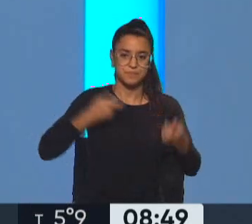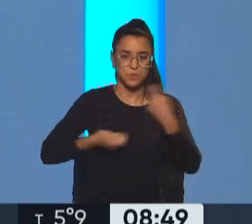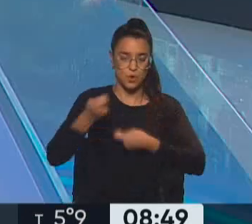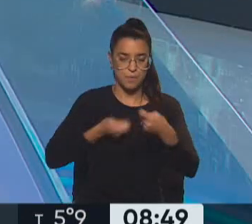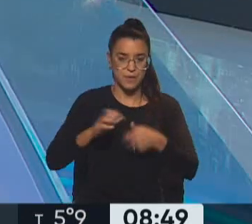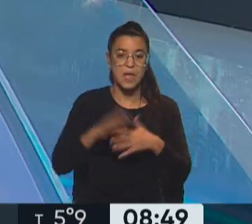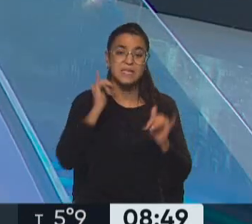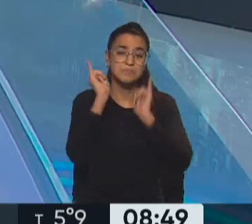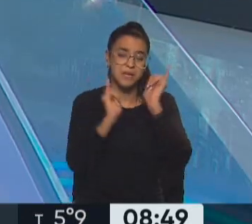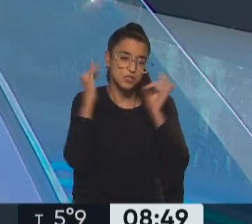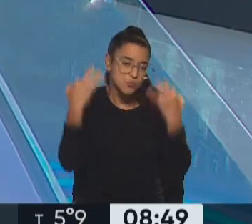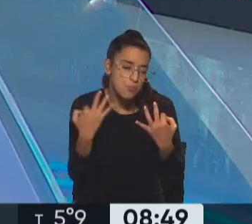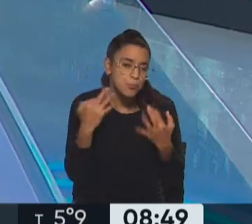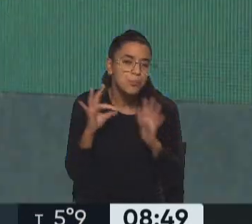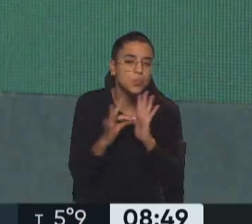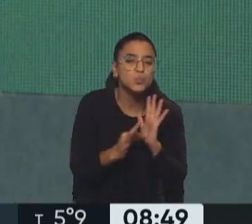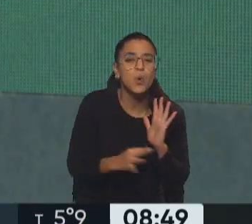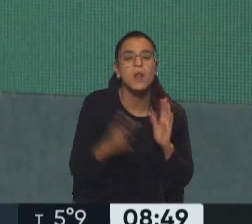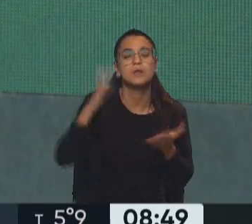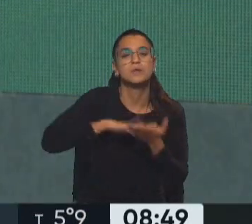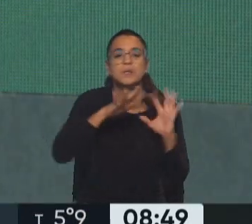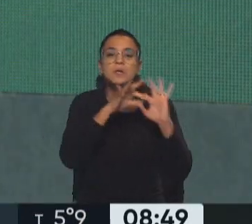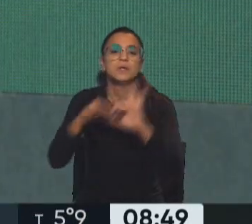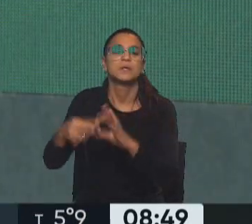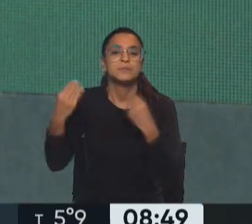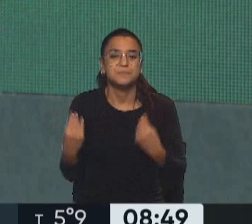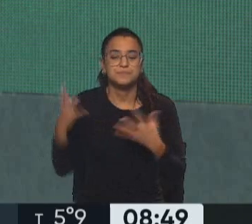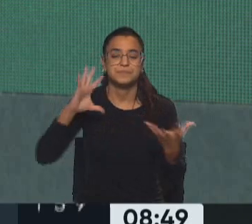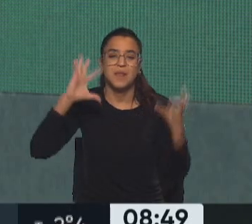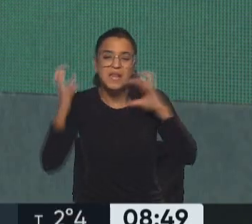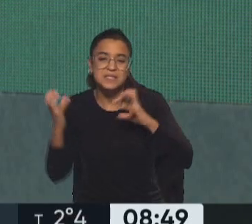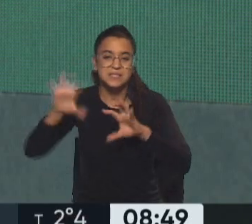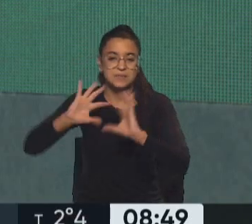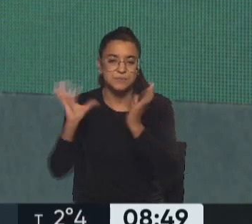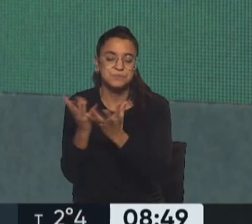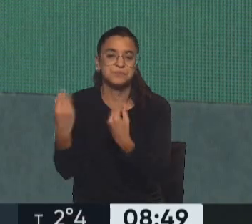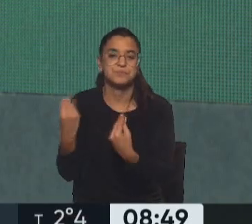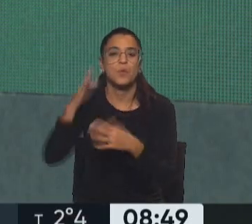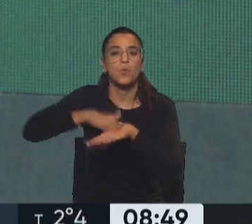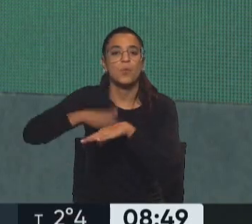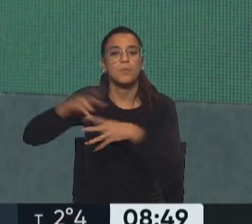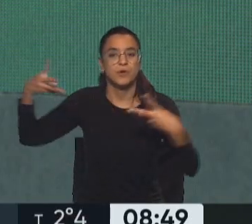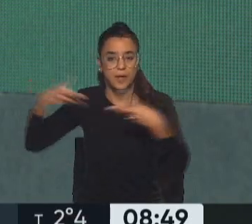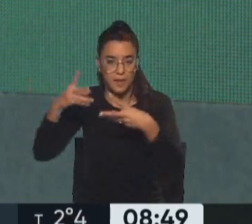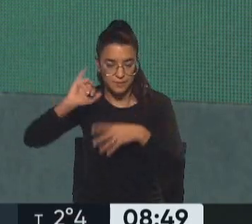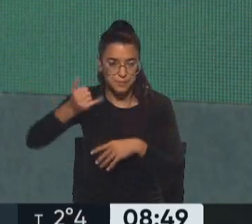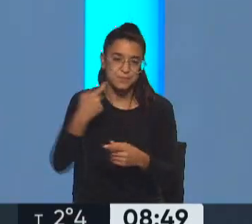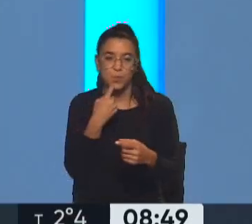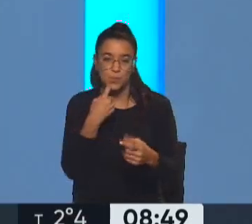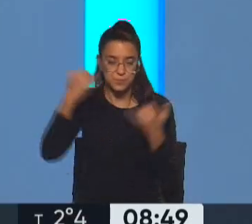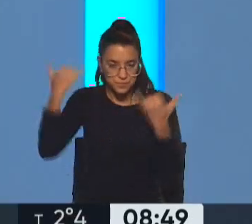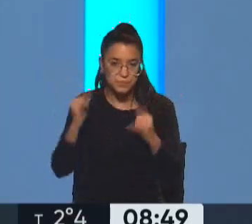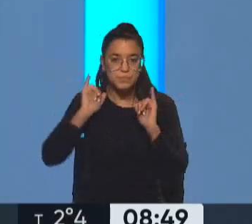con una explicación en particular que está relacionada con el impacto de la crisis internacional desatada por la guerra generó algunos cuestionamientos